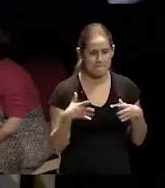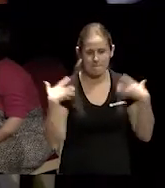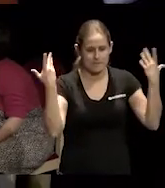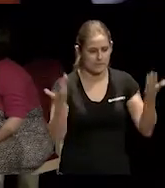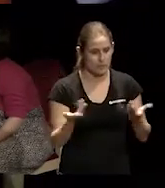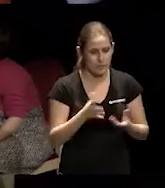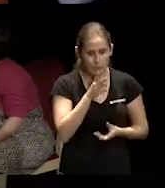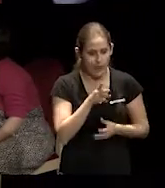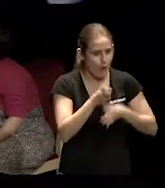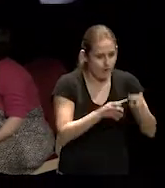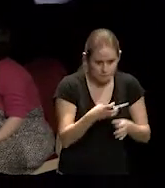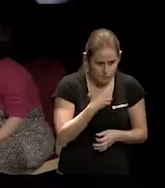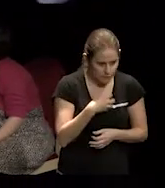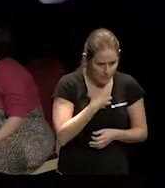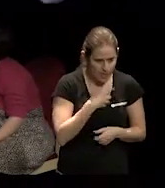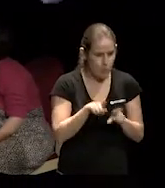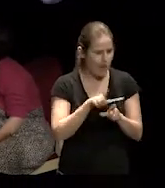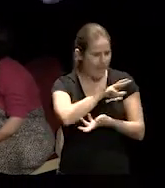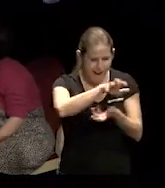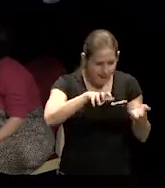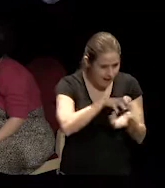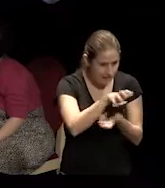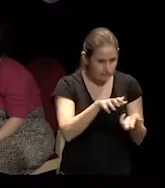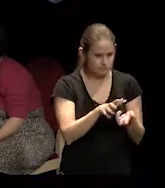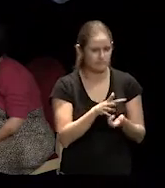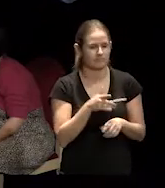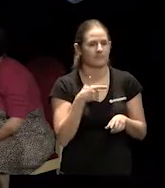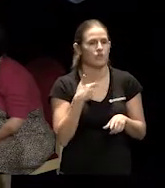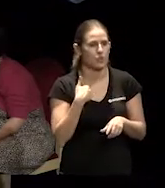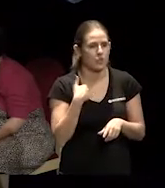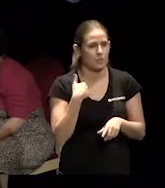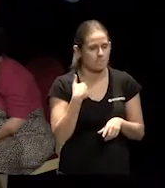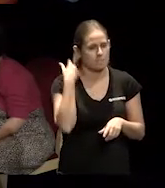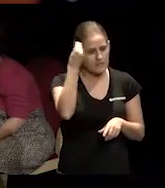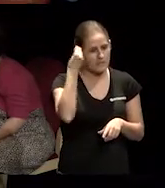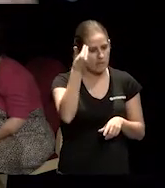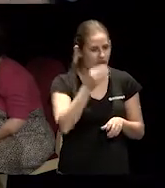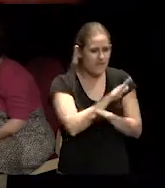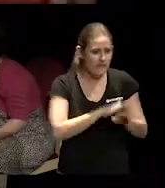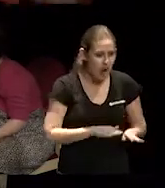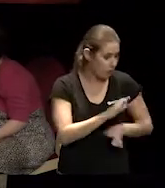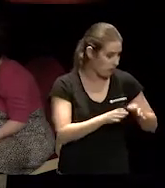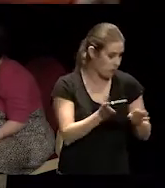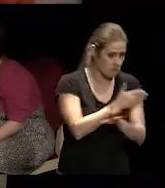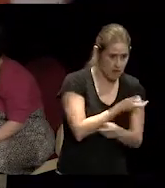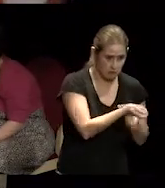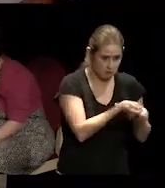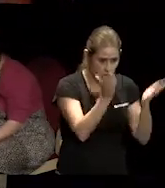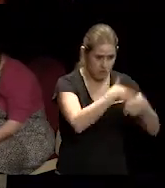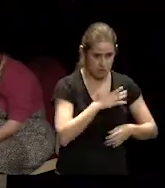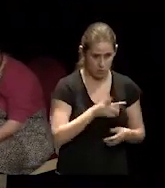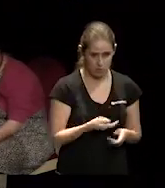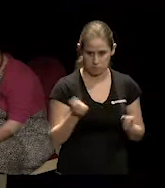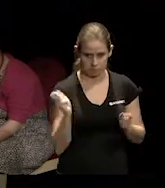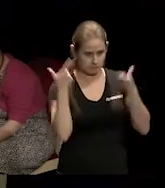Esto era un poco, el caos me brindó esa oportunidad de hacer lo que me diera la gana, ¿no? Porque no había control, todo como que daba un